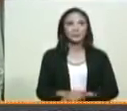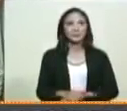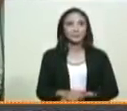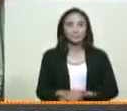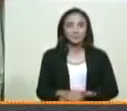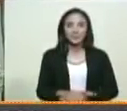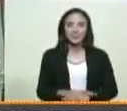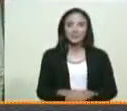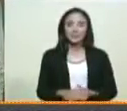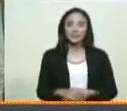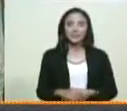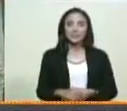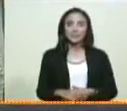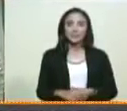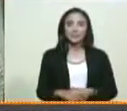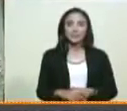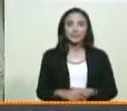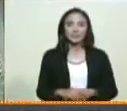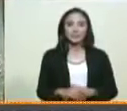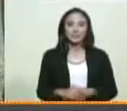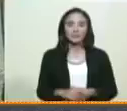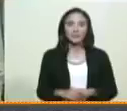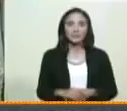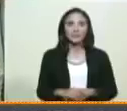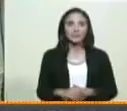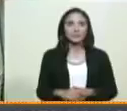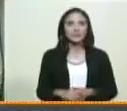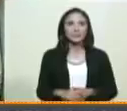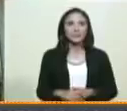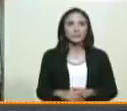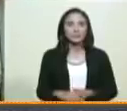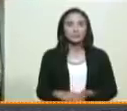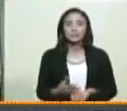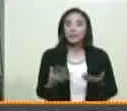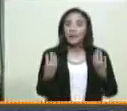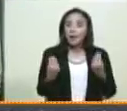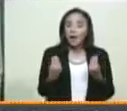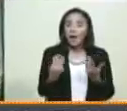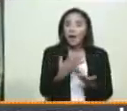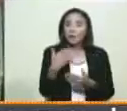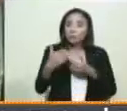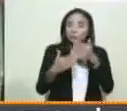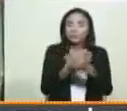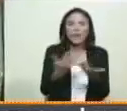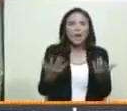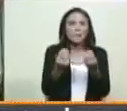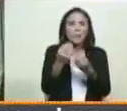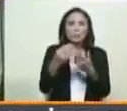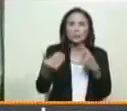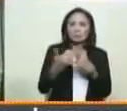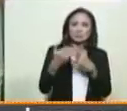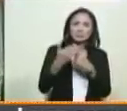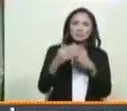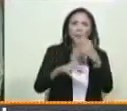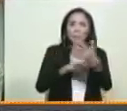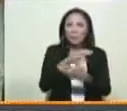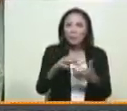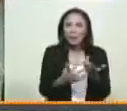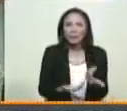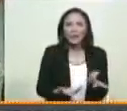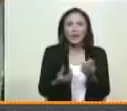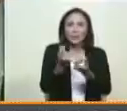infinita luego de todo lo que nos han hecho. Guerra económica, guerra de